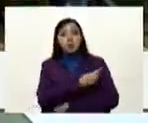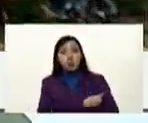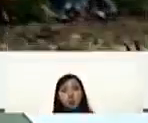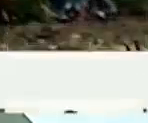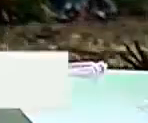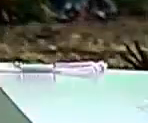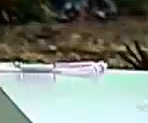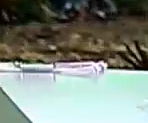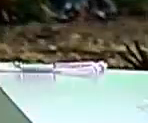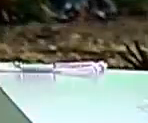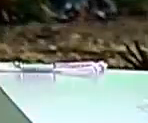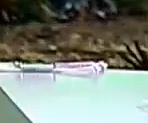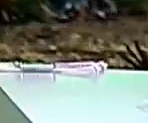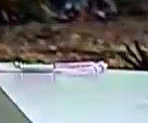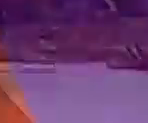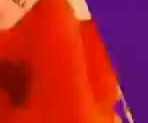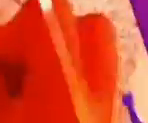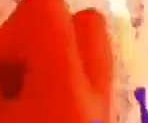Adelante.